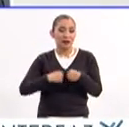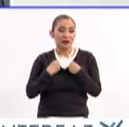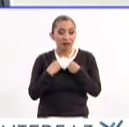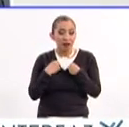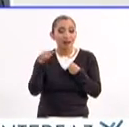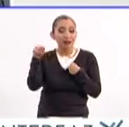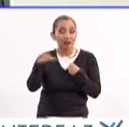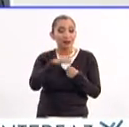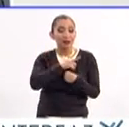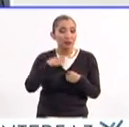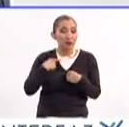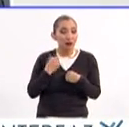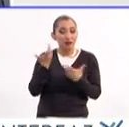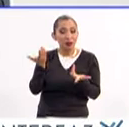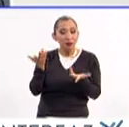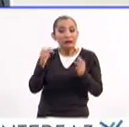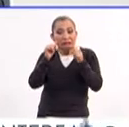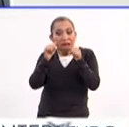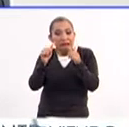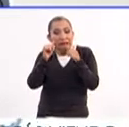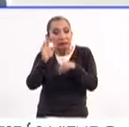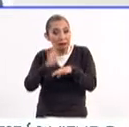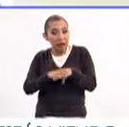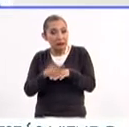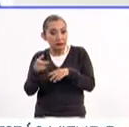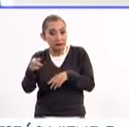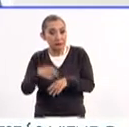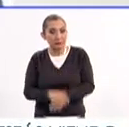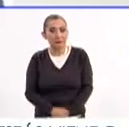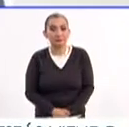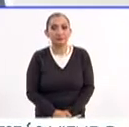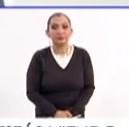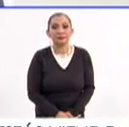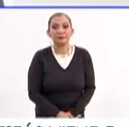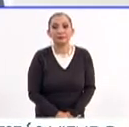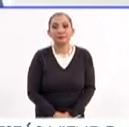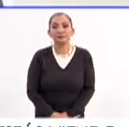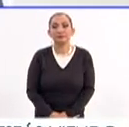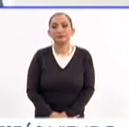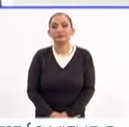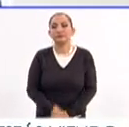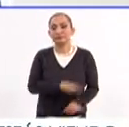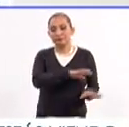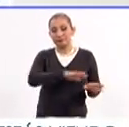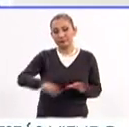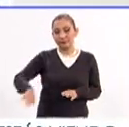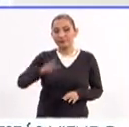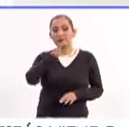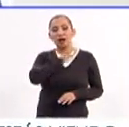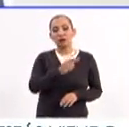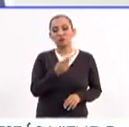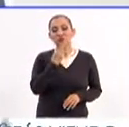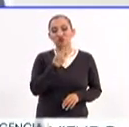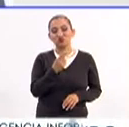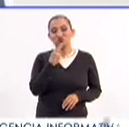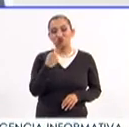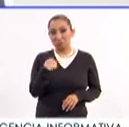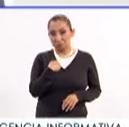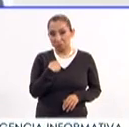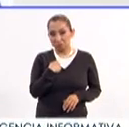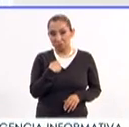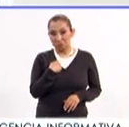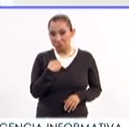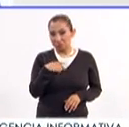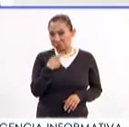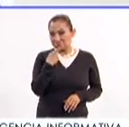son a los que tenemos que empezar a prestar especial atención. Bueno, en relación con el mal uso, de hecho yo